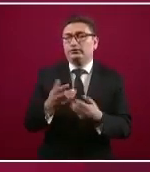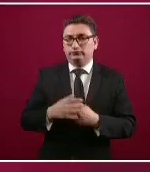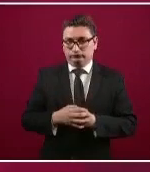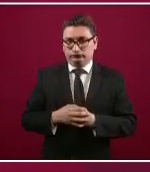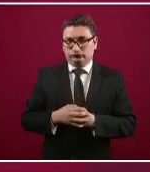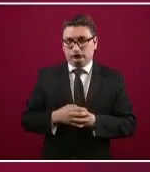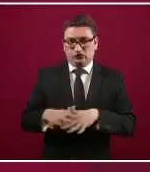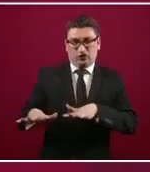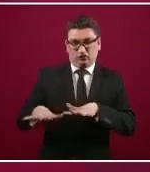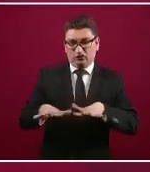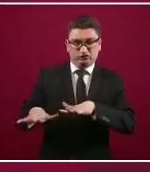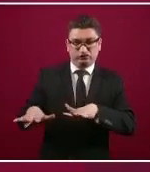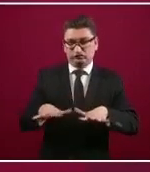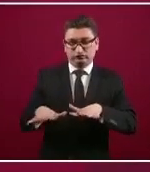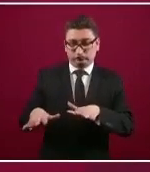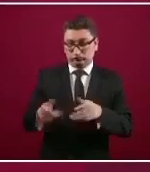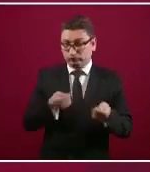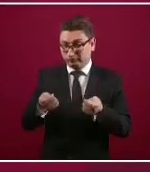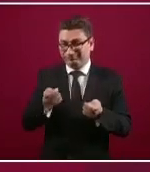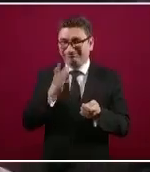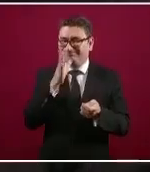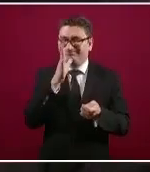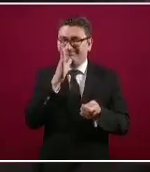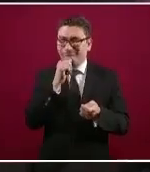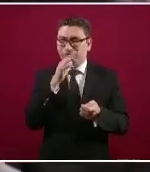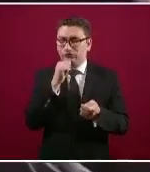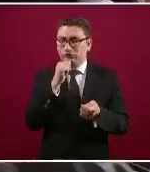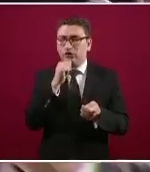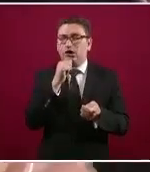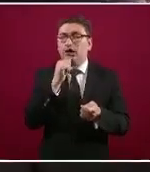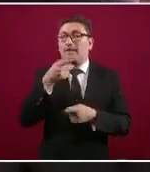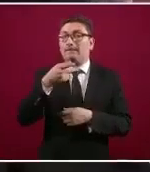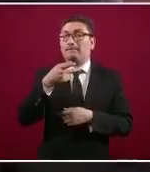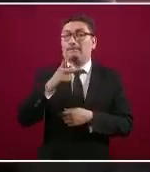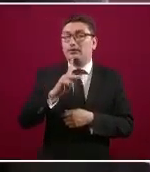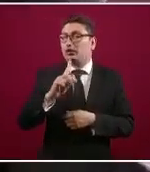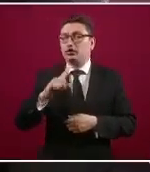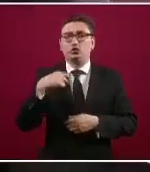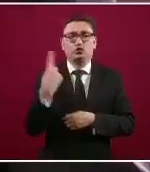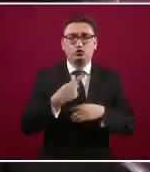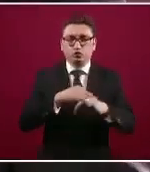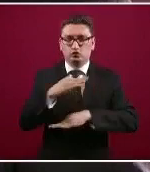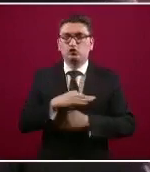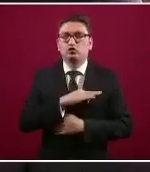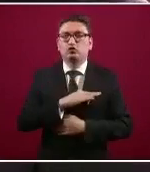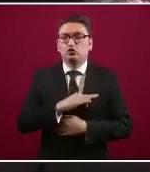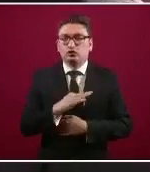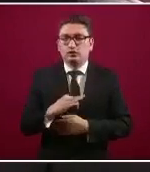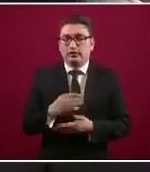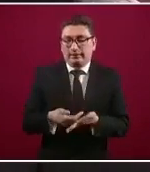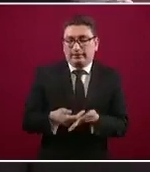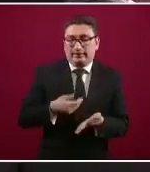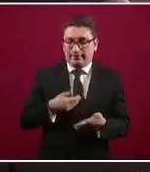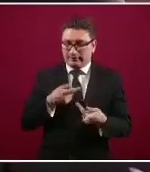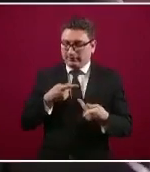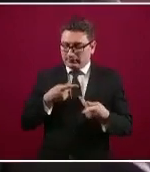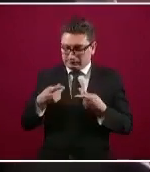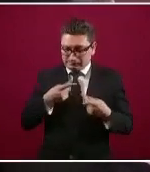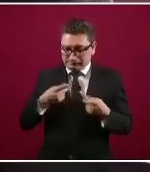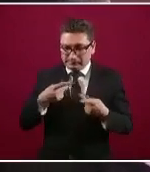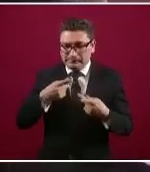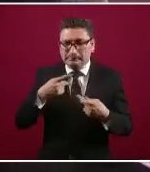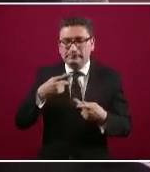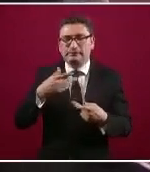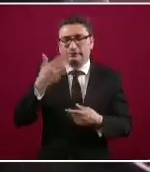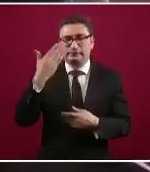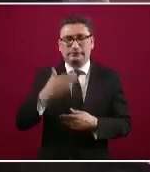controlar la sismicidad de este país, pero lo que sí podemos controlar todos es el nivel de preparación que cada uno de nosotros